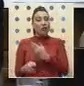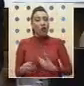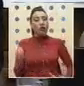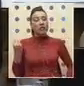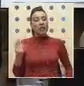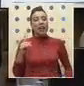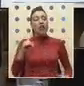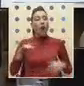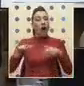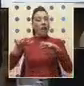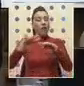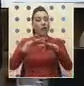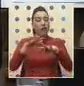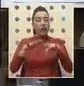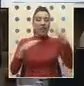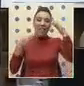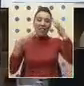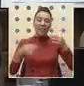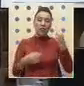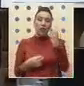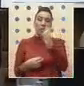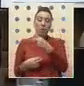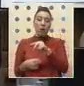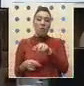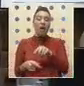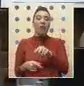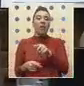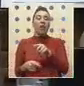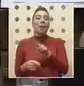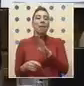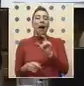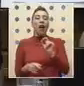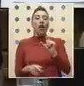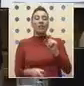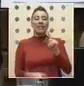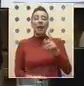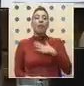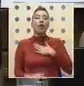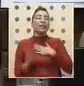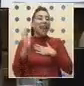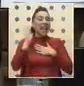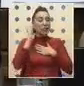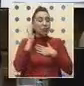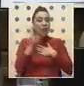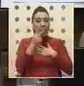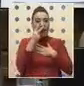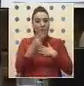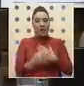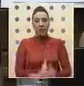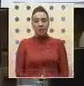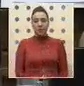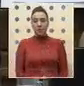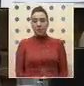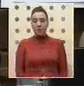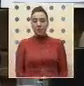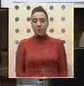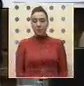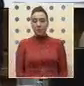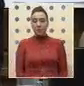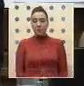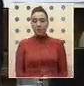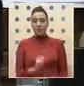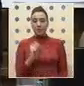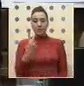correcto y que no incide en decisiones propias de la actual del Banco Central, pero nos gustaría poder escucharlo disponerlo. En segundo lugar,